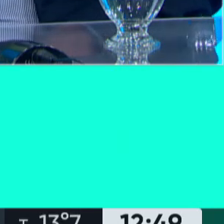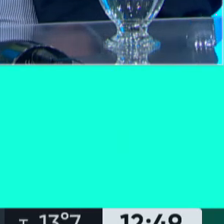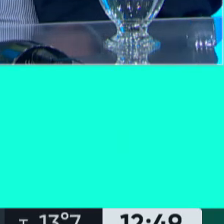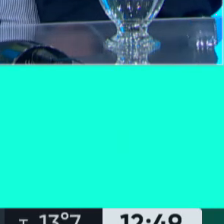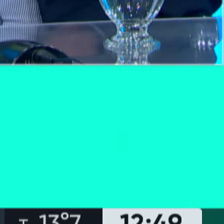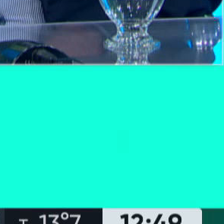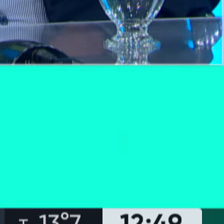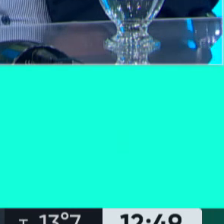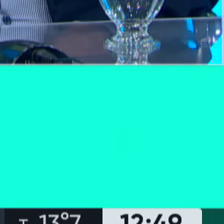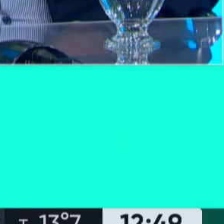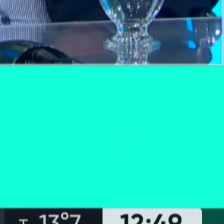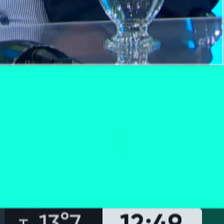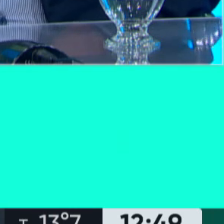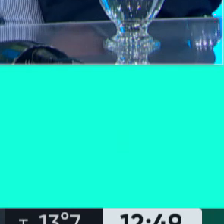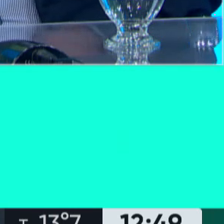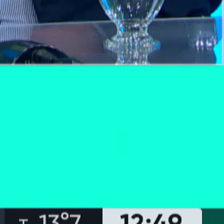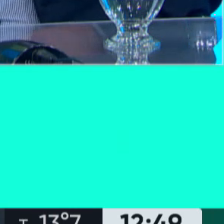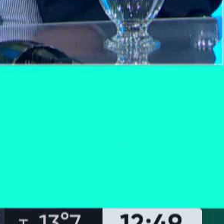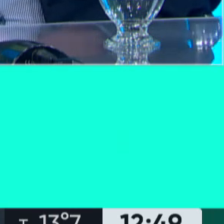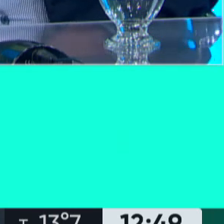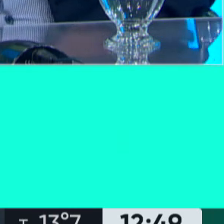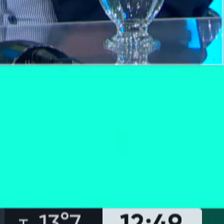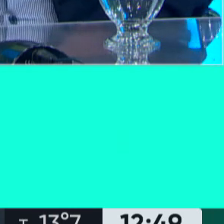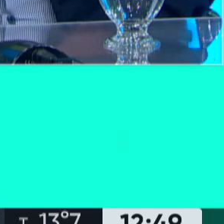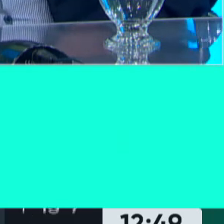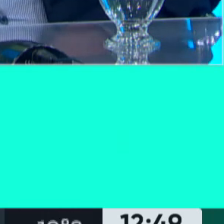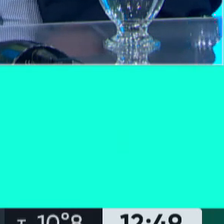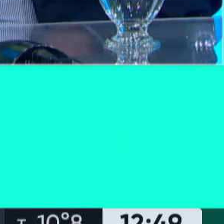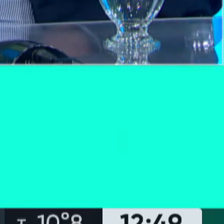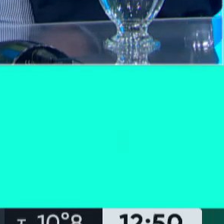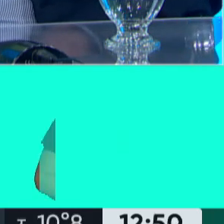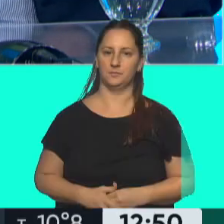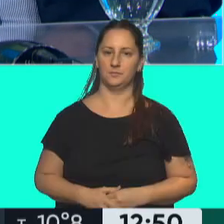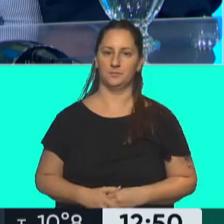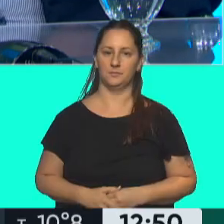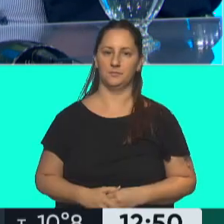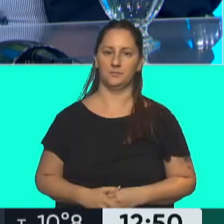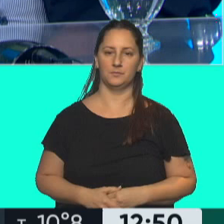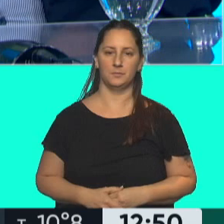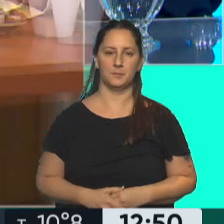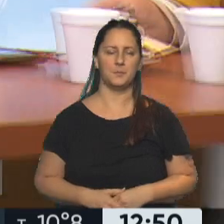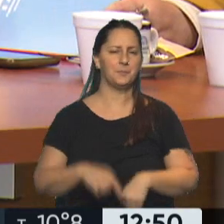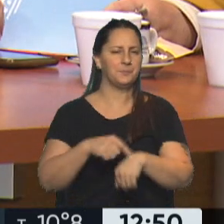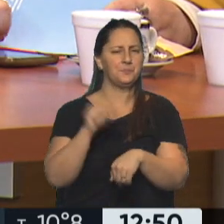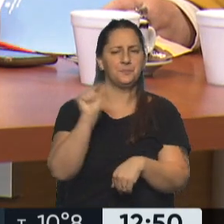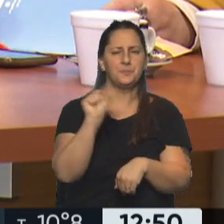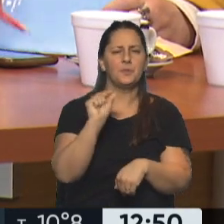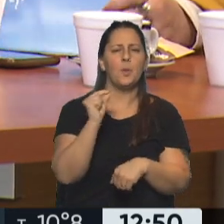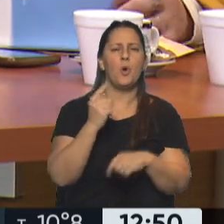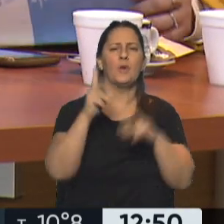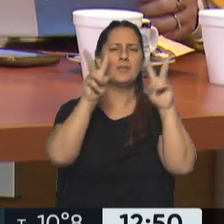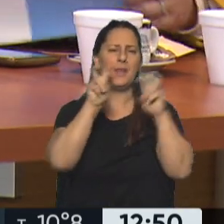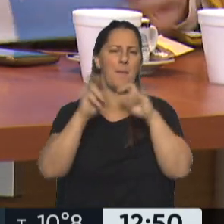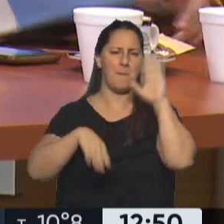la gente y también para los diputados porque va a llegar al recinto en poco tiempo. ¿Nos contás en segunditos nada más cuáles son los ejes